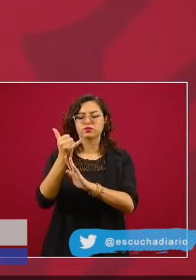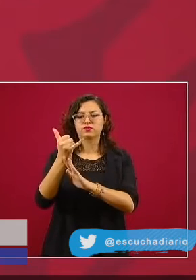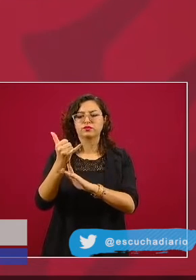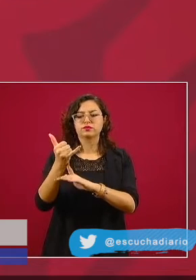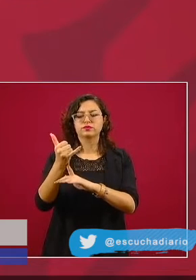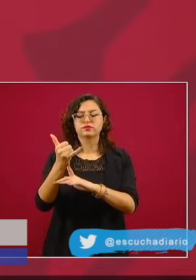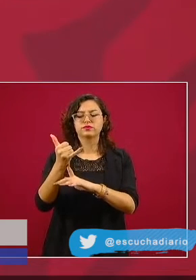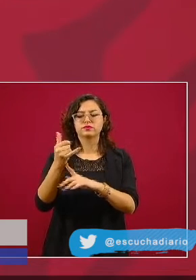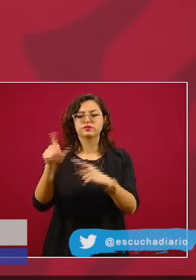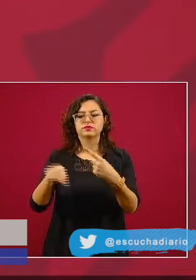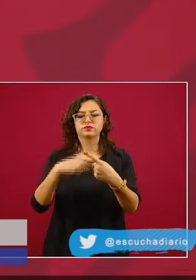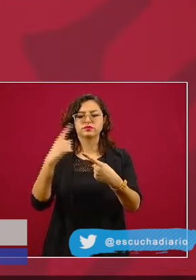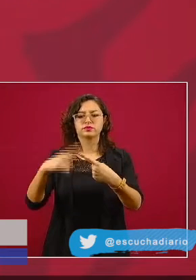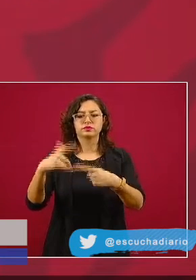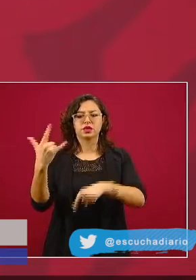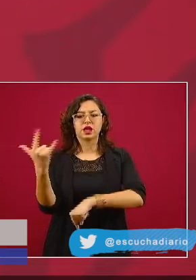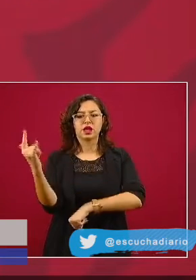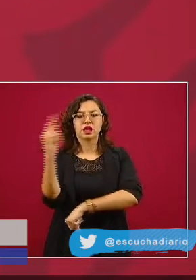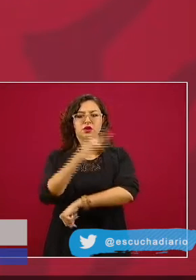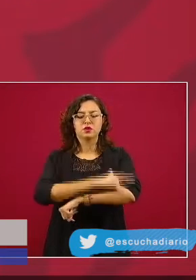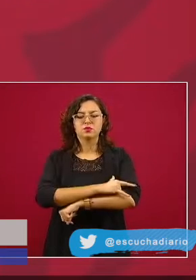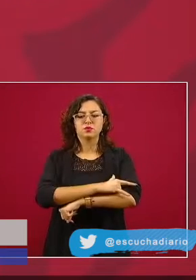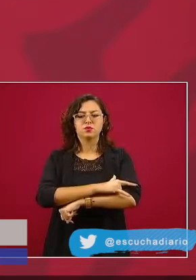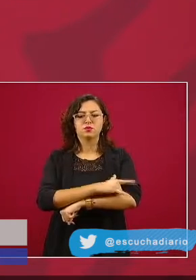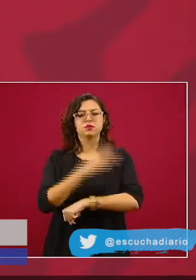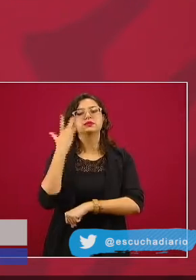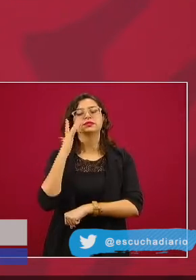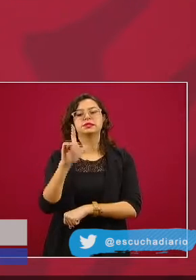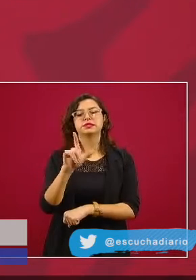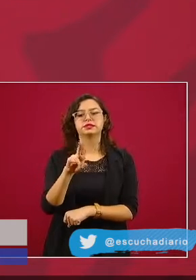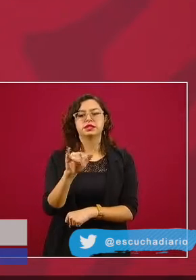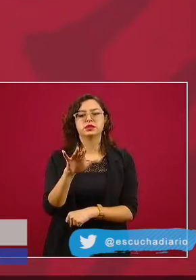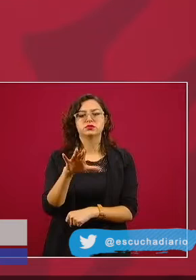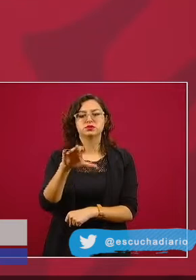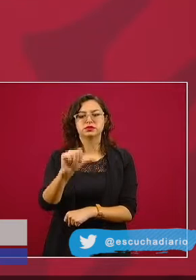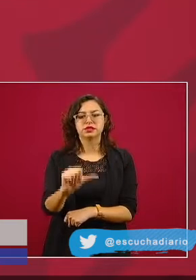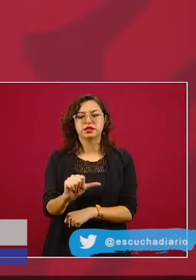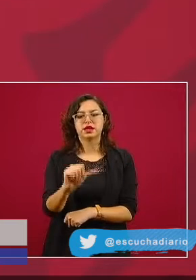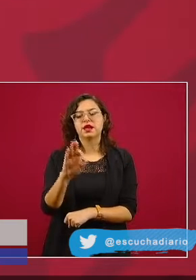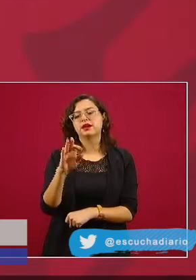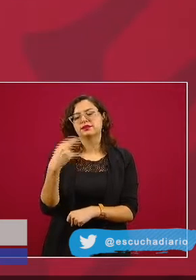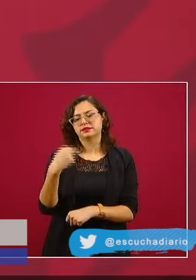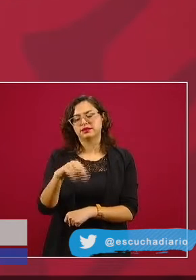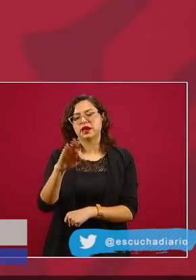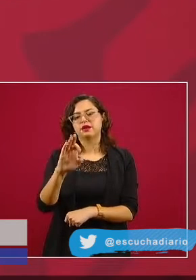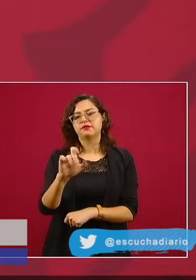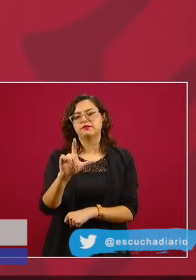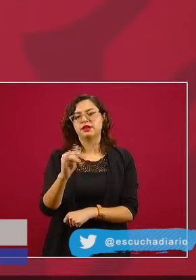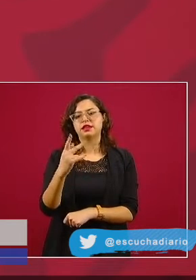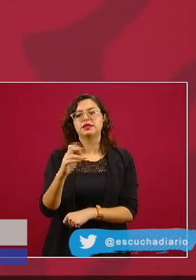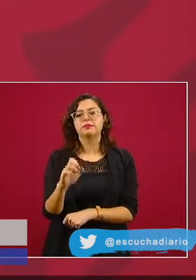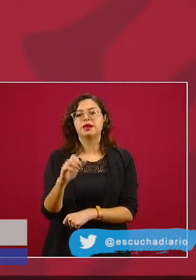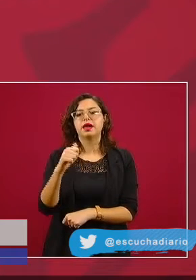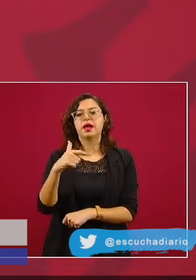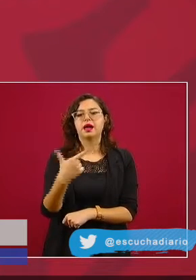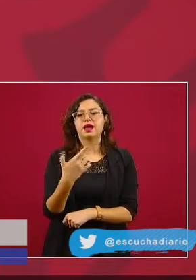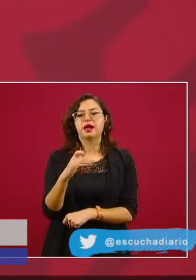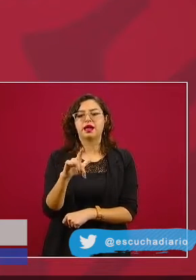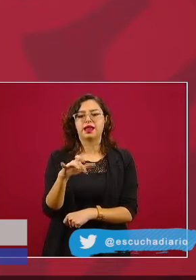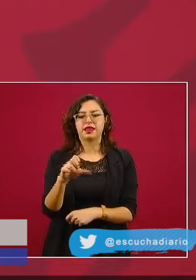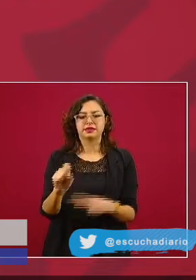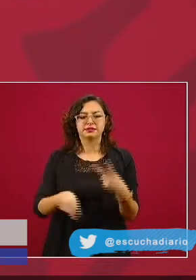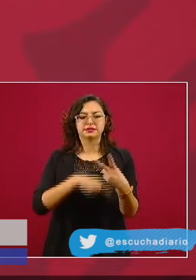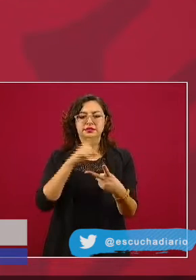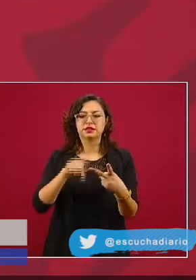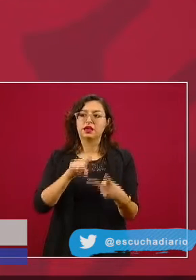el buen trato en ese país, por lo que pide a los migrantes no reunirse y respetar la sana distancia en estos momentos. El presidente